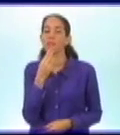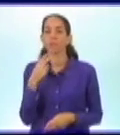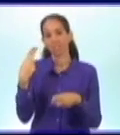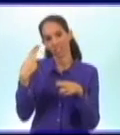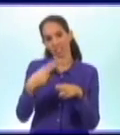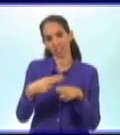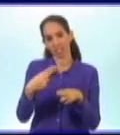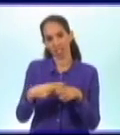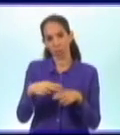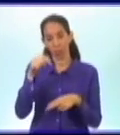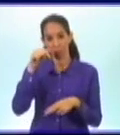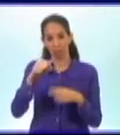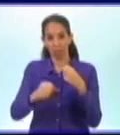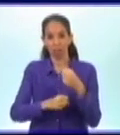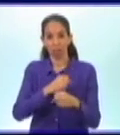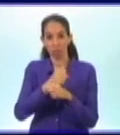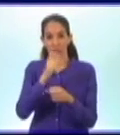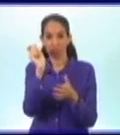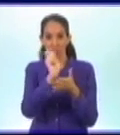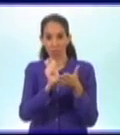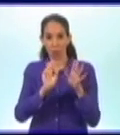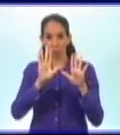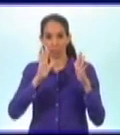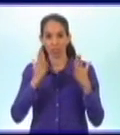uso de las comillas.